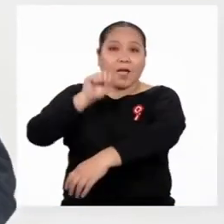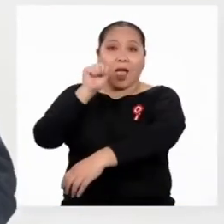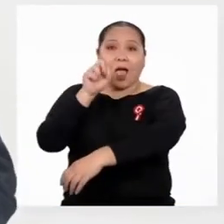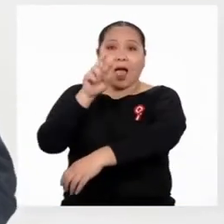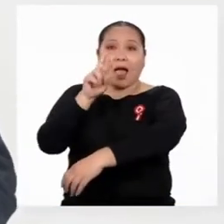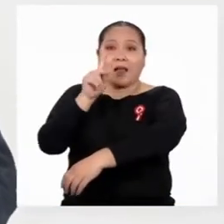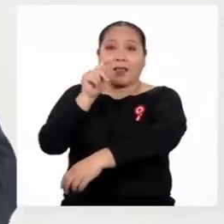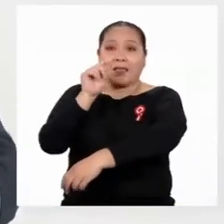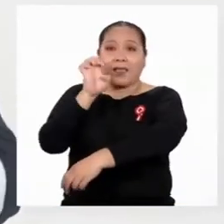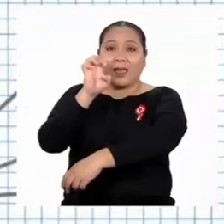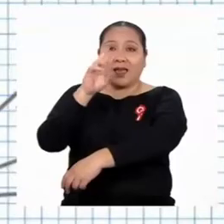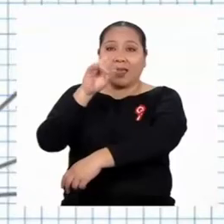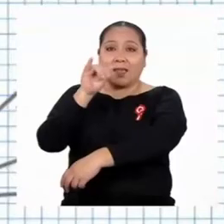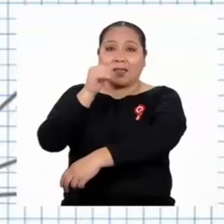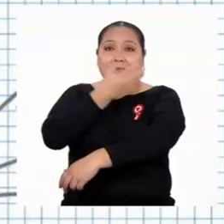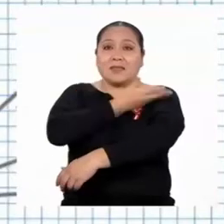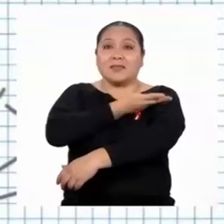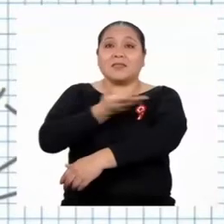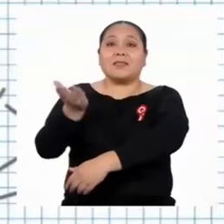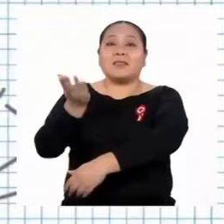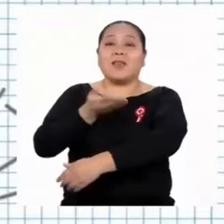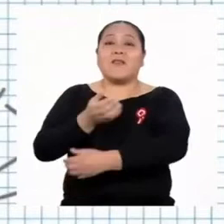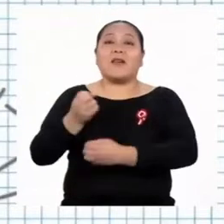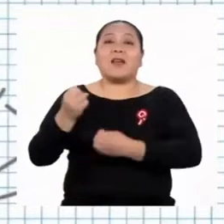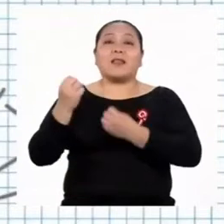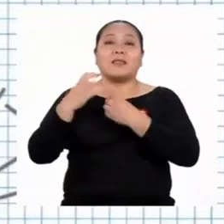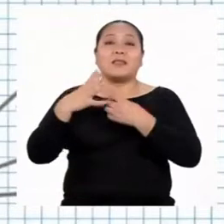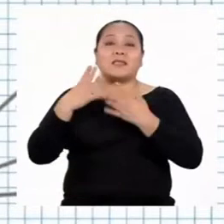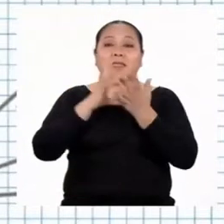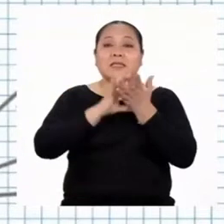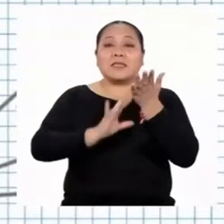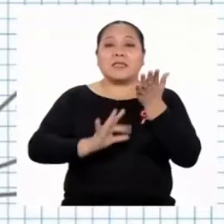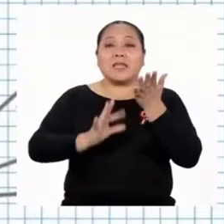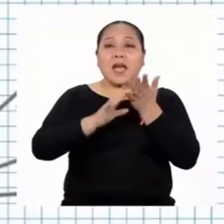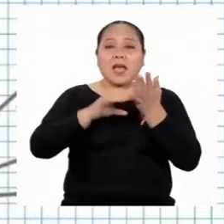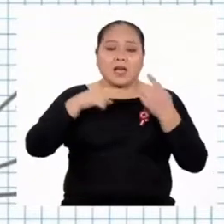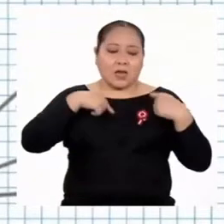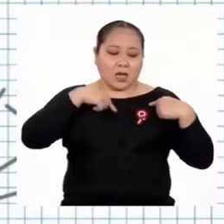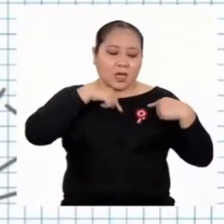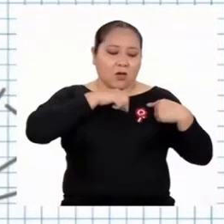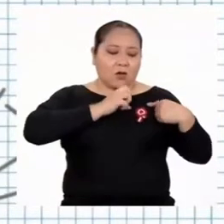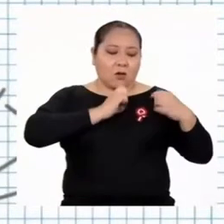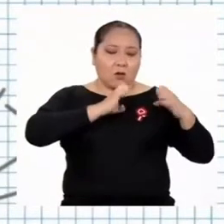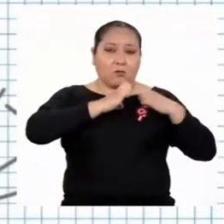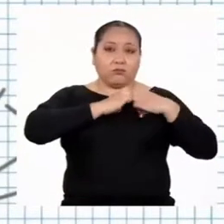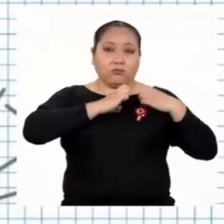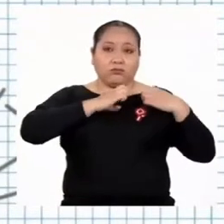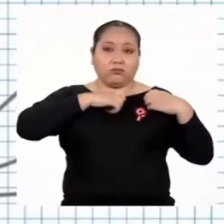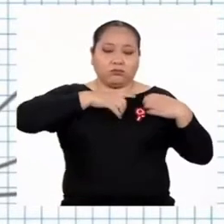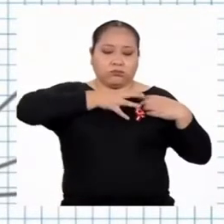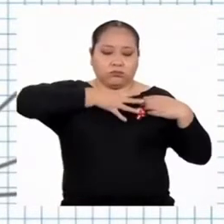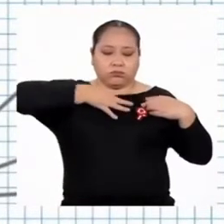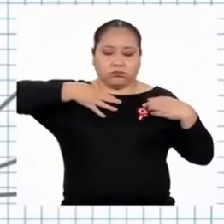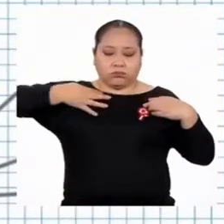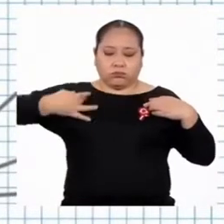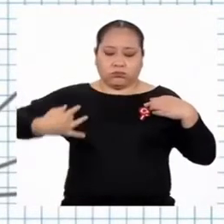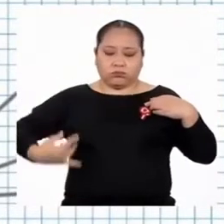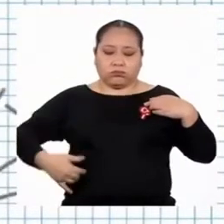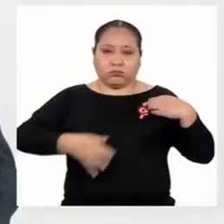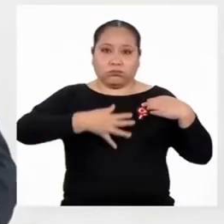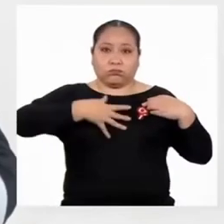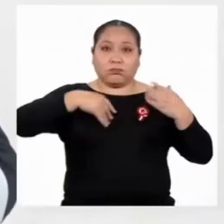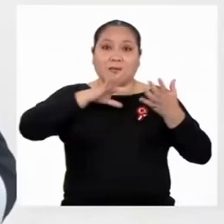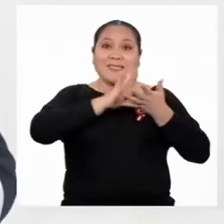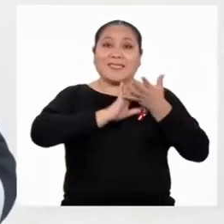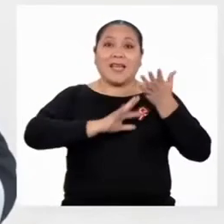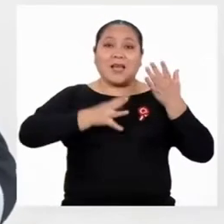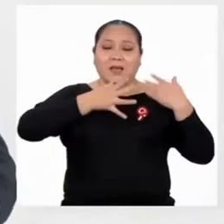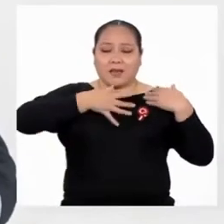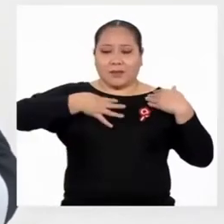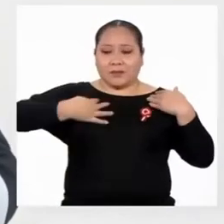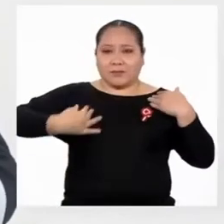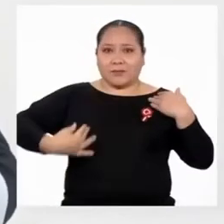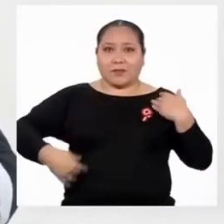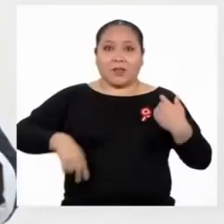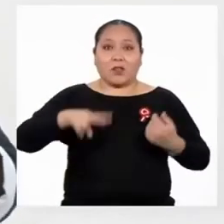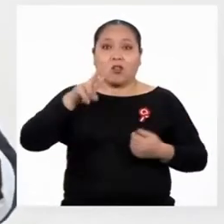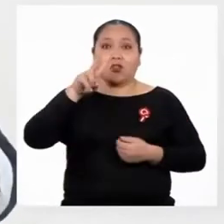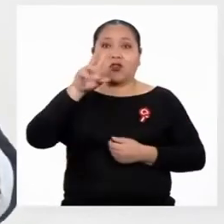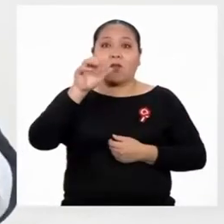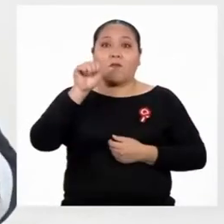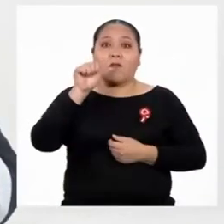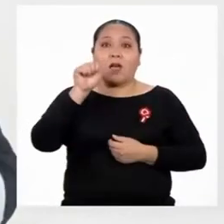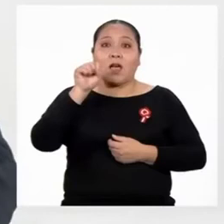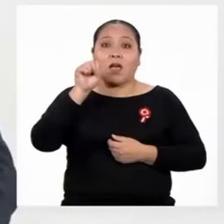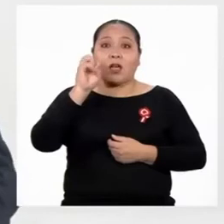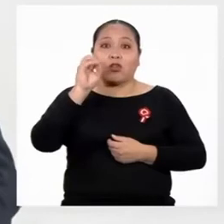de llevar sangre desde el corazón al resto del cuerpo. Cuando tenemos hipertensión arterial, nuestros vasos sanguíneos tienen